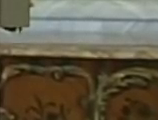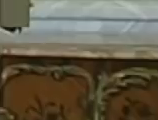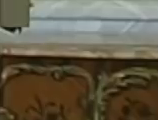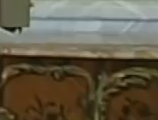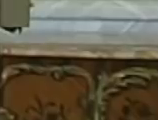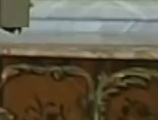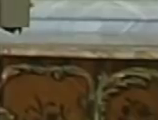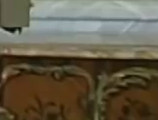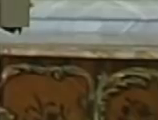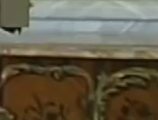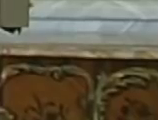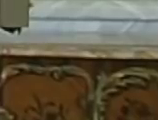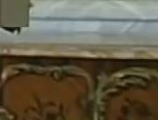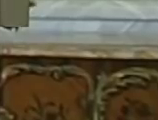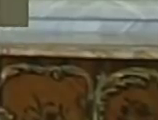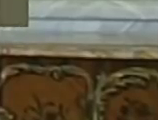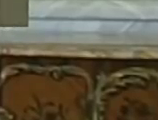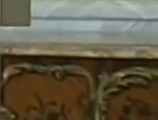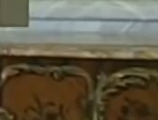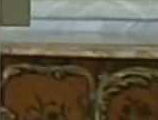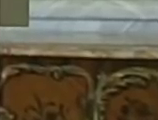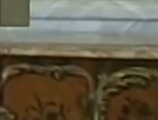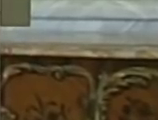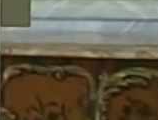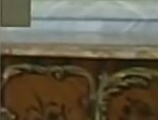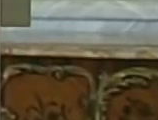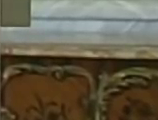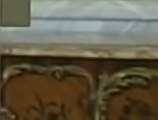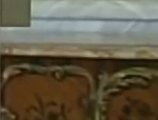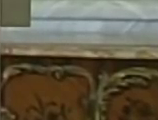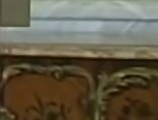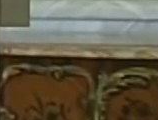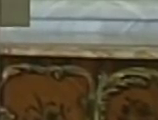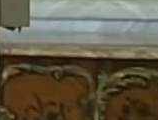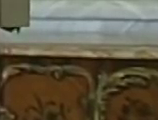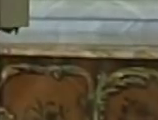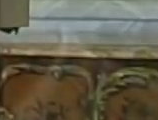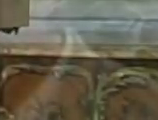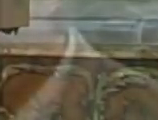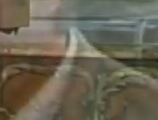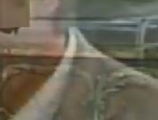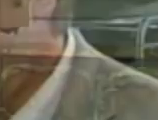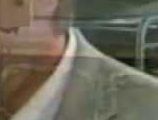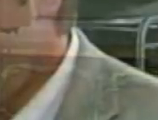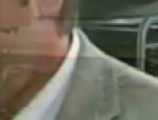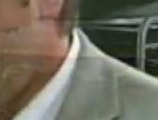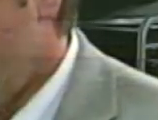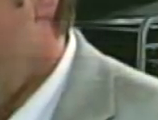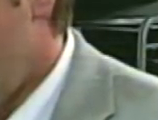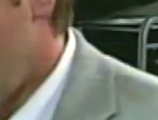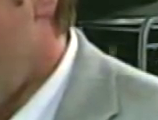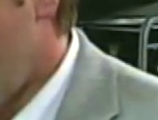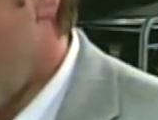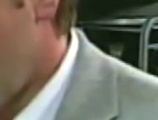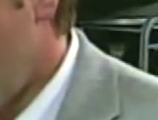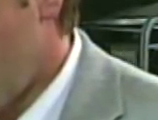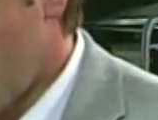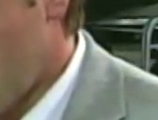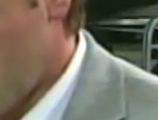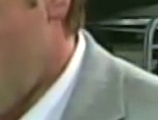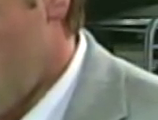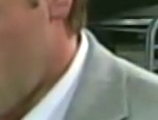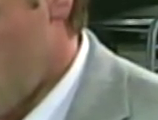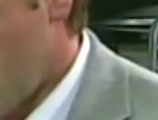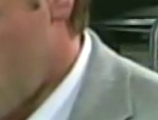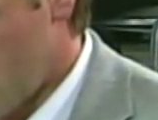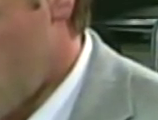regional. Hemos valorado en todos los campos que nos interesan. Nuestras relaciones bilaterales en los últimos años se ha ganado